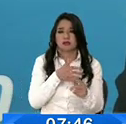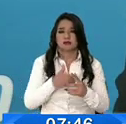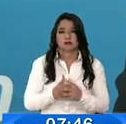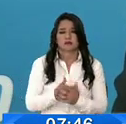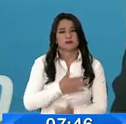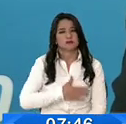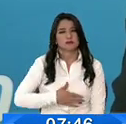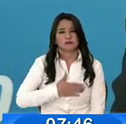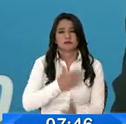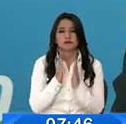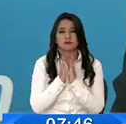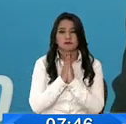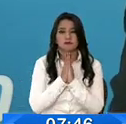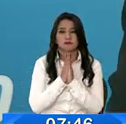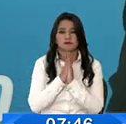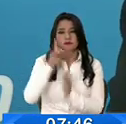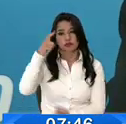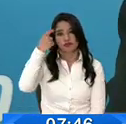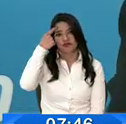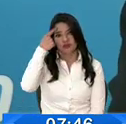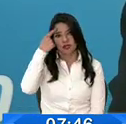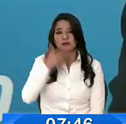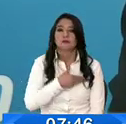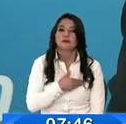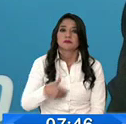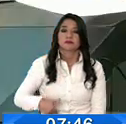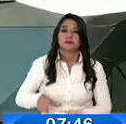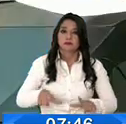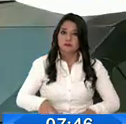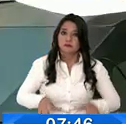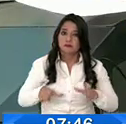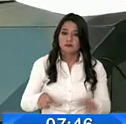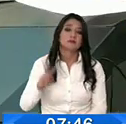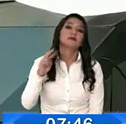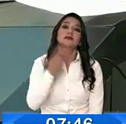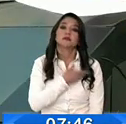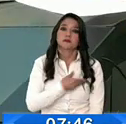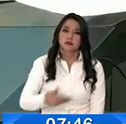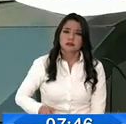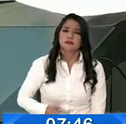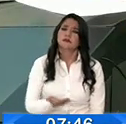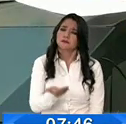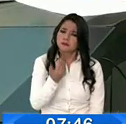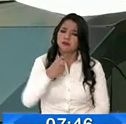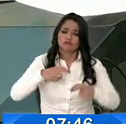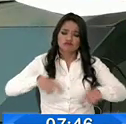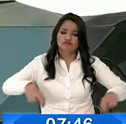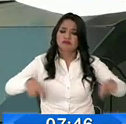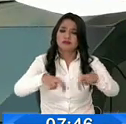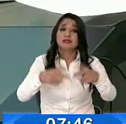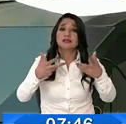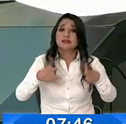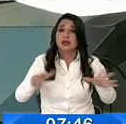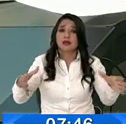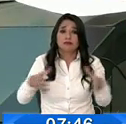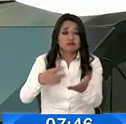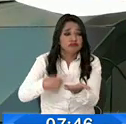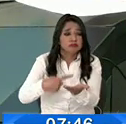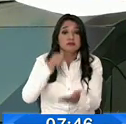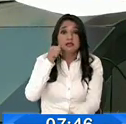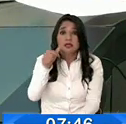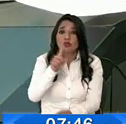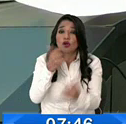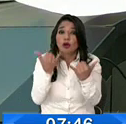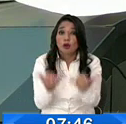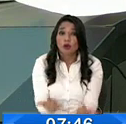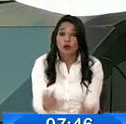favor señores del gobierno señor presidente la república señor vicepresidente sentémonos ya no mañana hoy